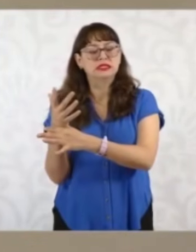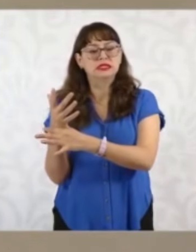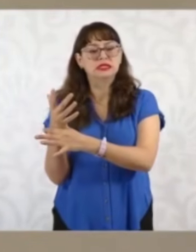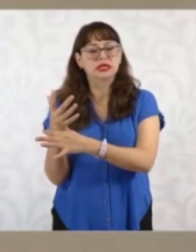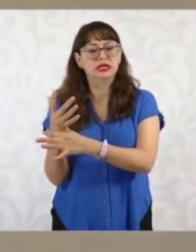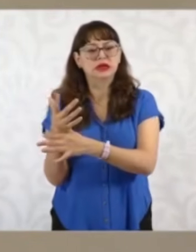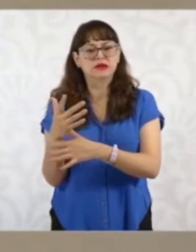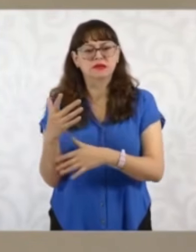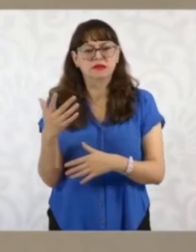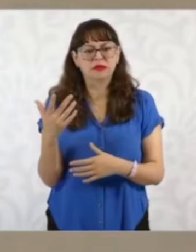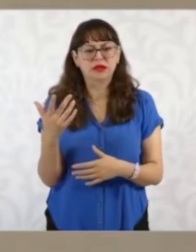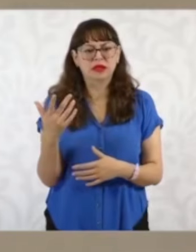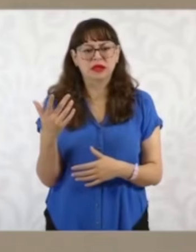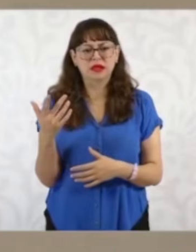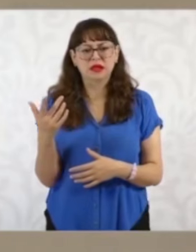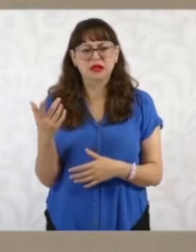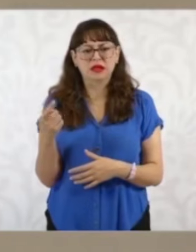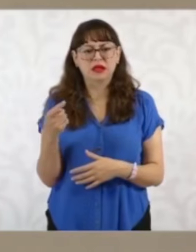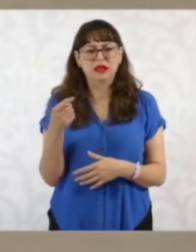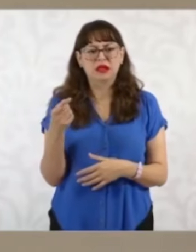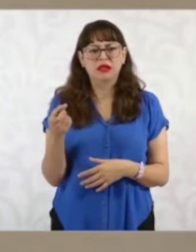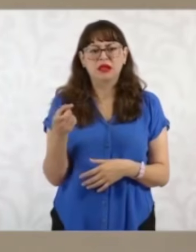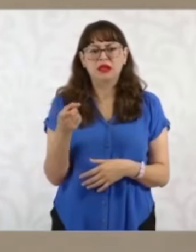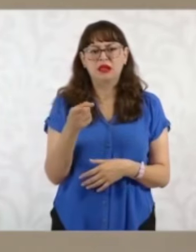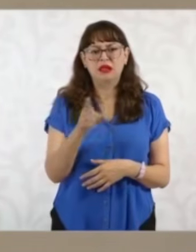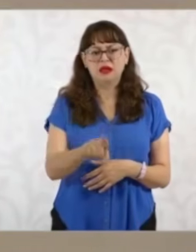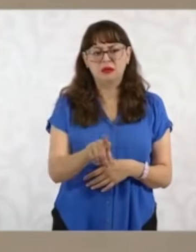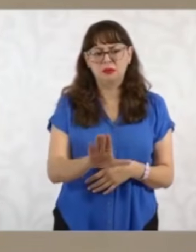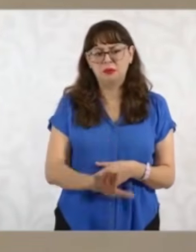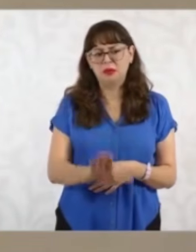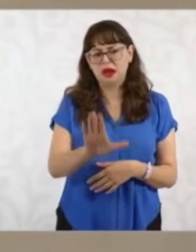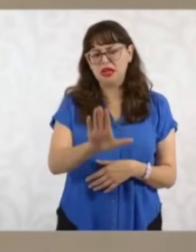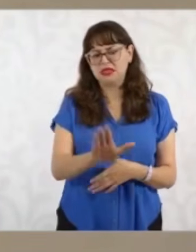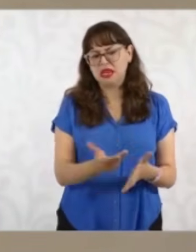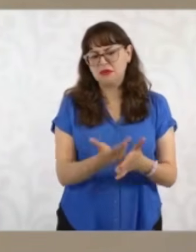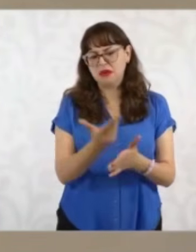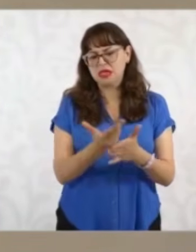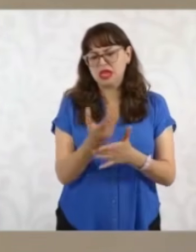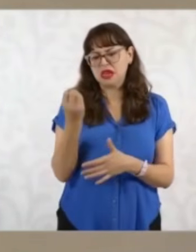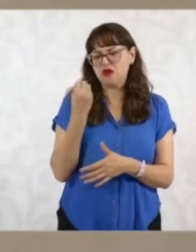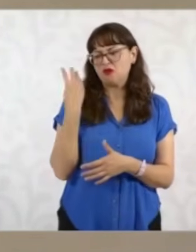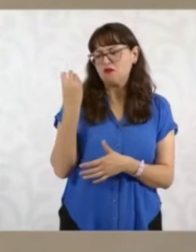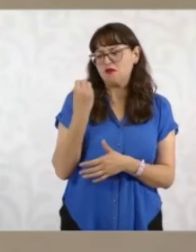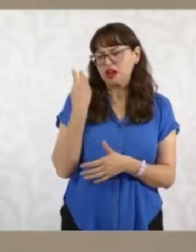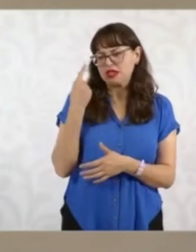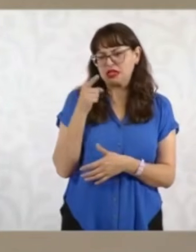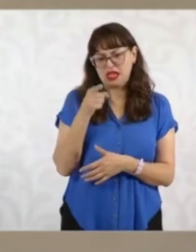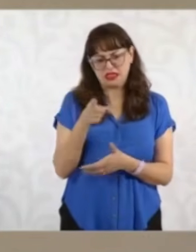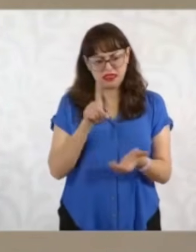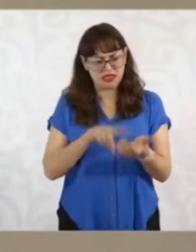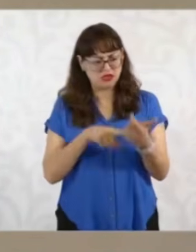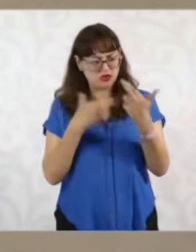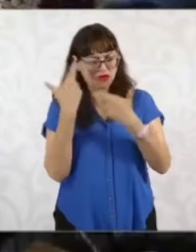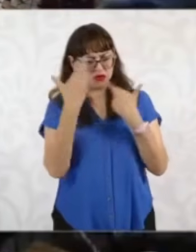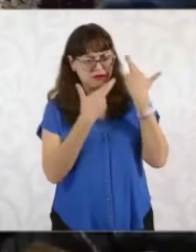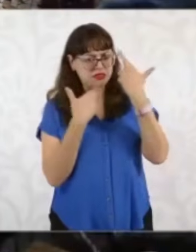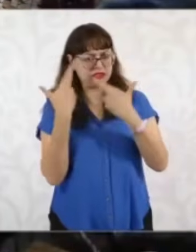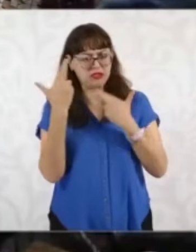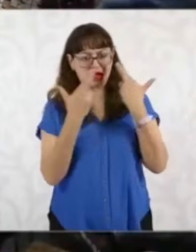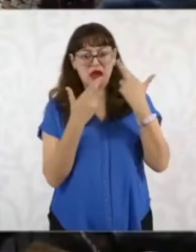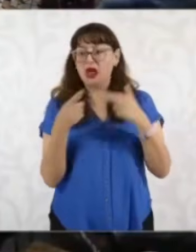la presidenta, o sea, comparándolo con un programa matutino, dice, entonces también que se le revise como Pues si que fuera… no la vean,